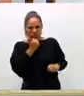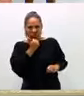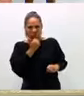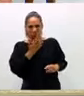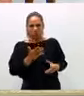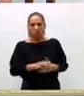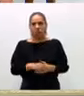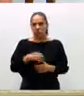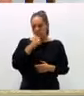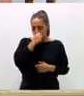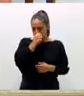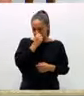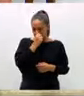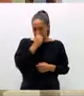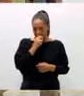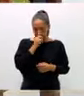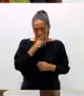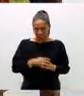violentos?